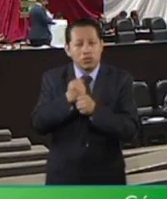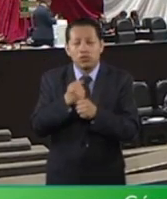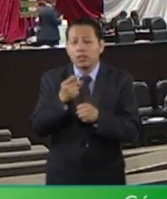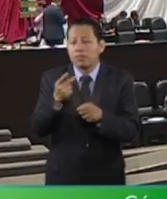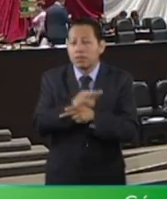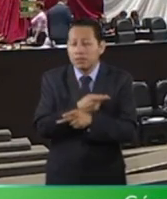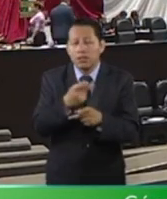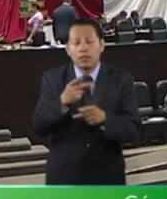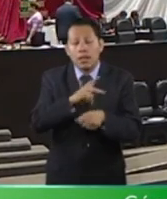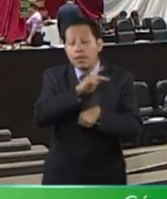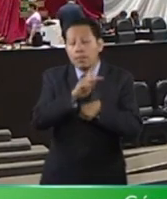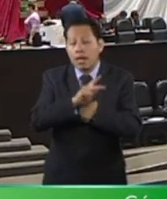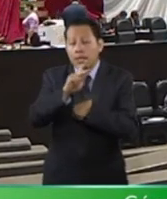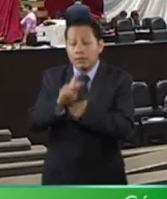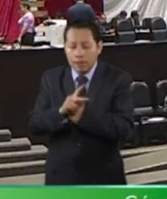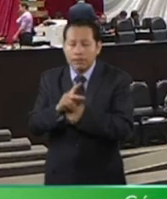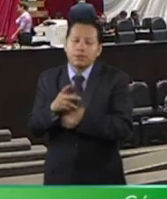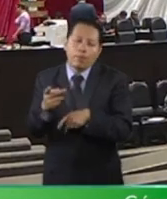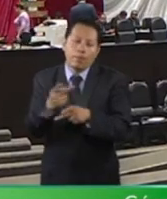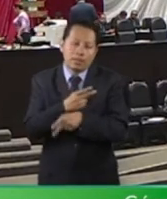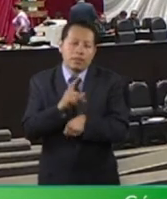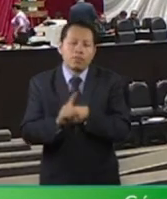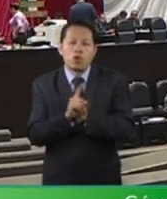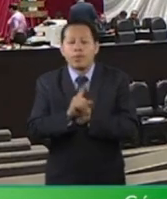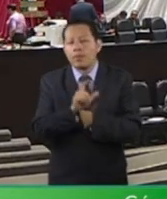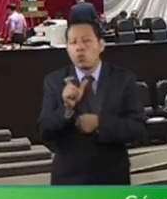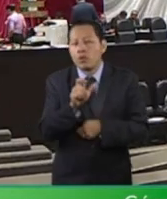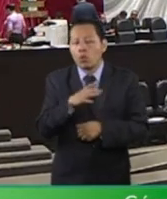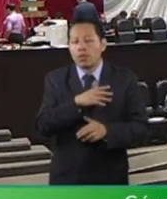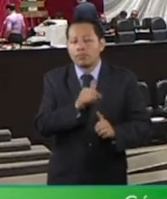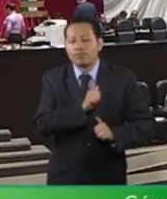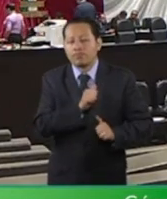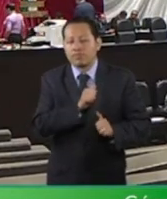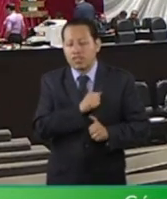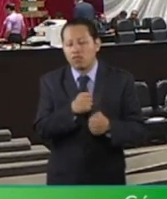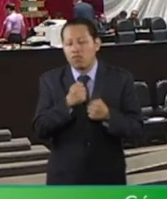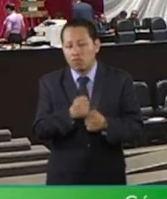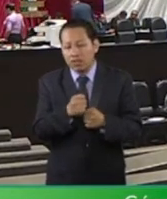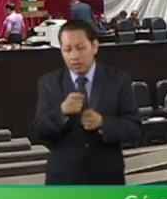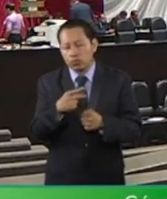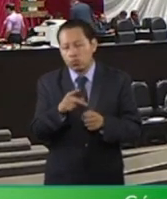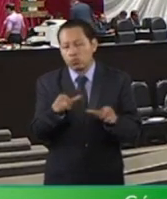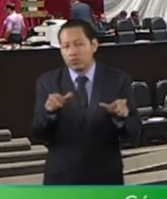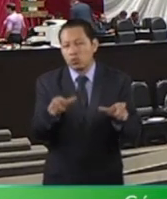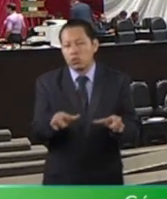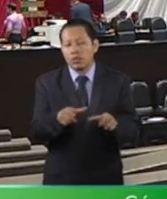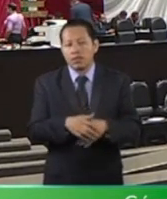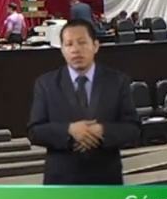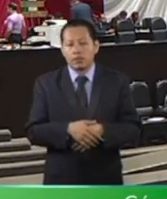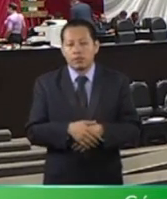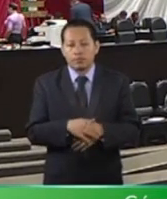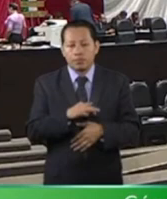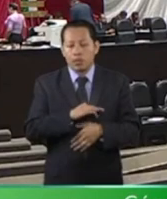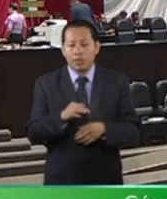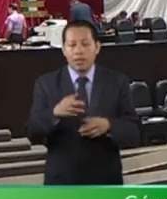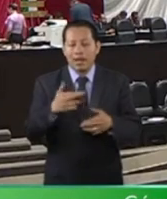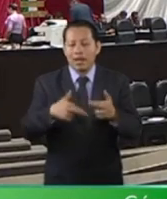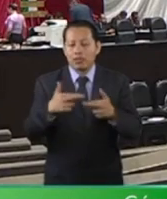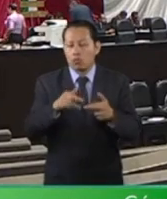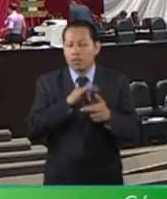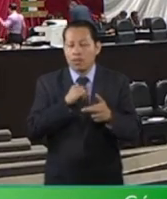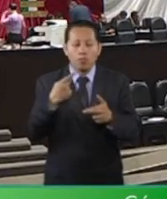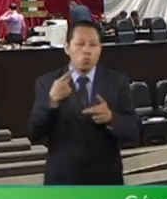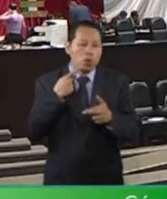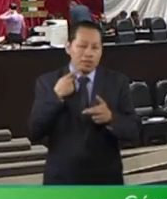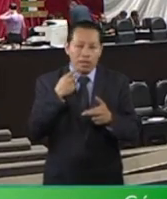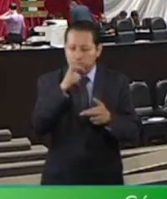han enfrentado las consecuencias de la militarización en su seguridad. El retorno a una política de